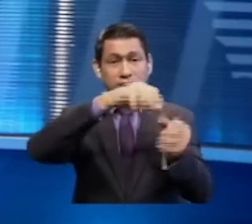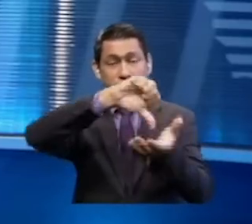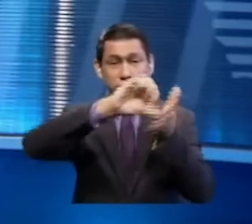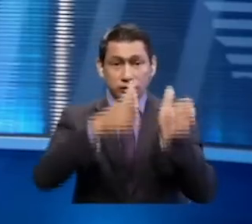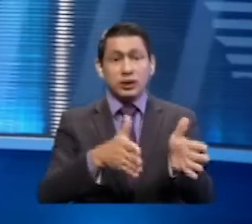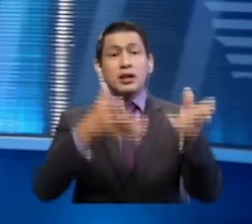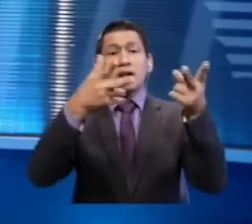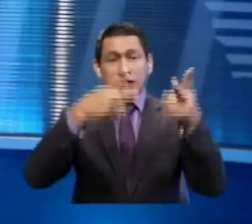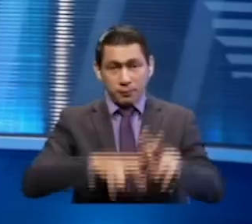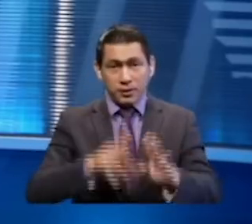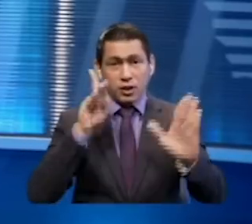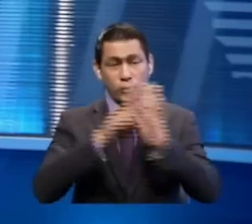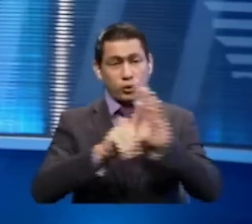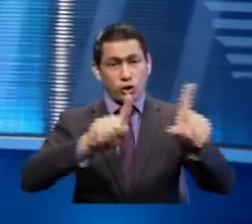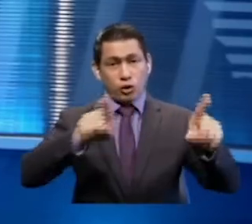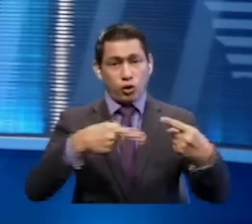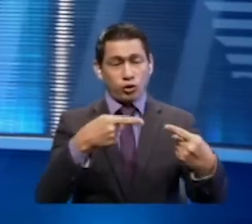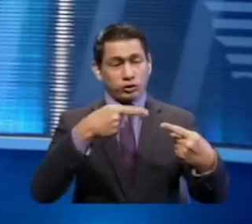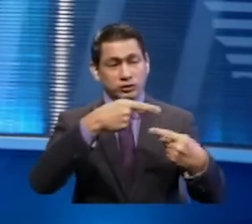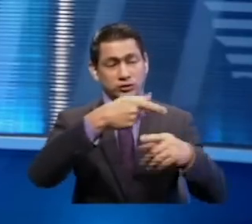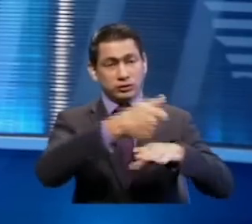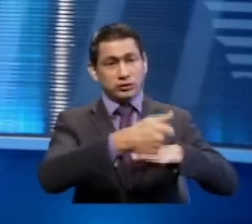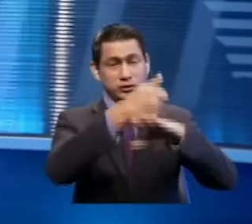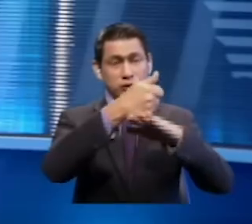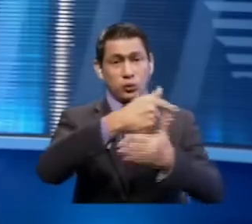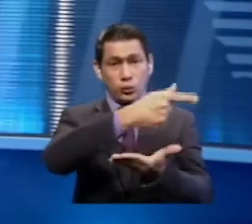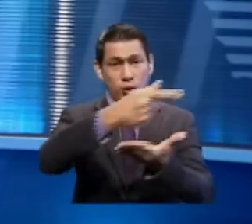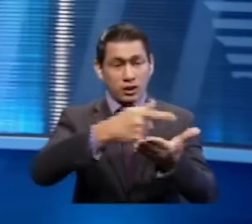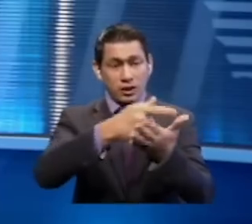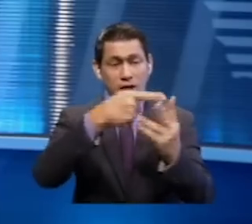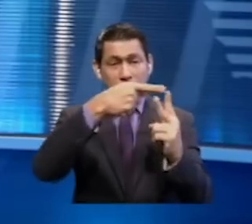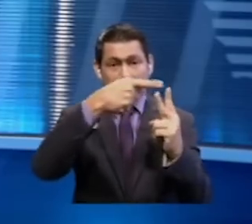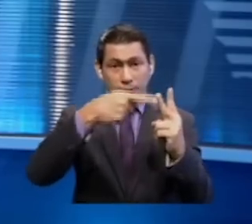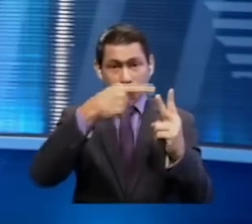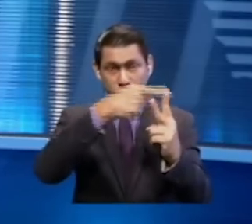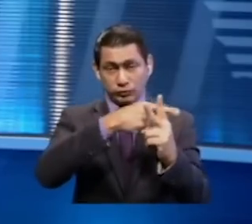de infracción electoral, apelarán el dictamen de